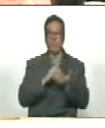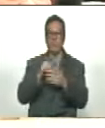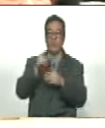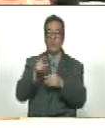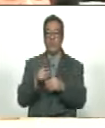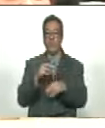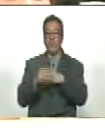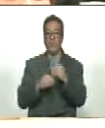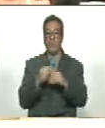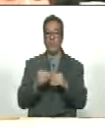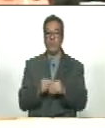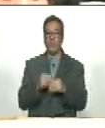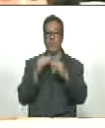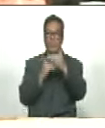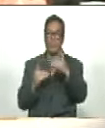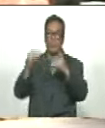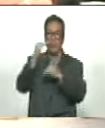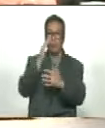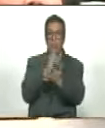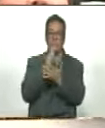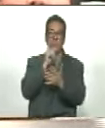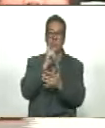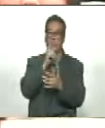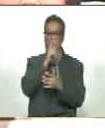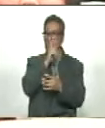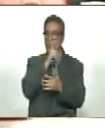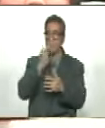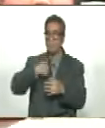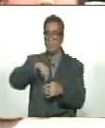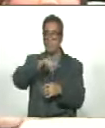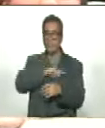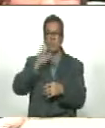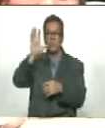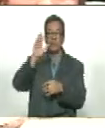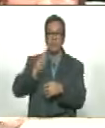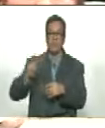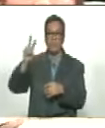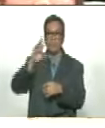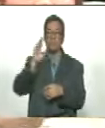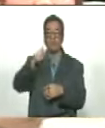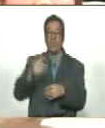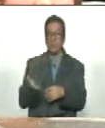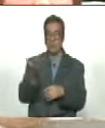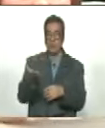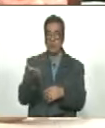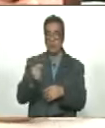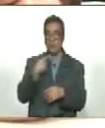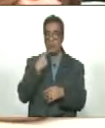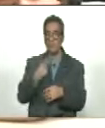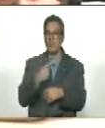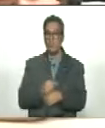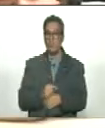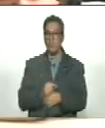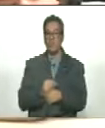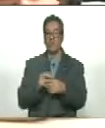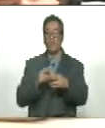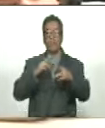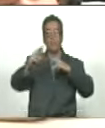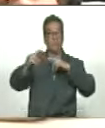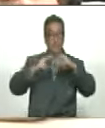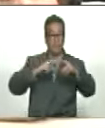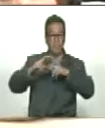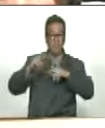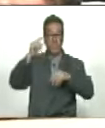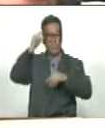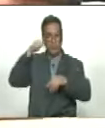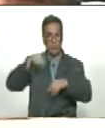supuesto llevando en alto, como siempre, el nombre de nuestro país. Pero también es fundamental resaltar el hecho de las relaciones que